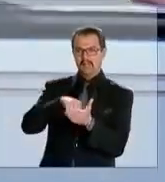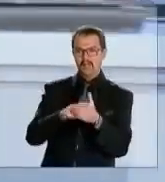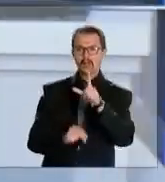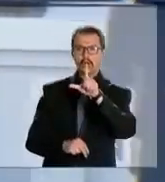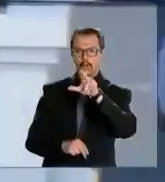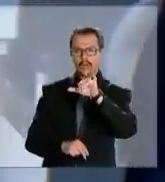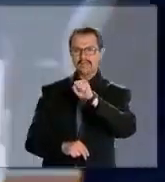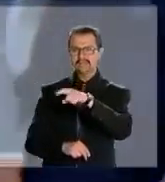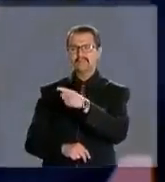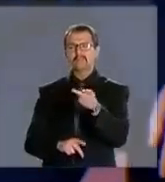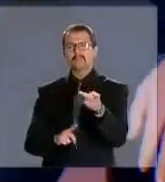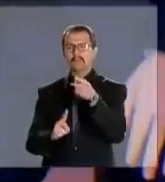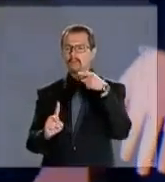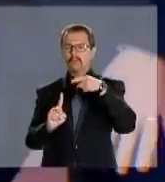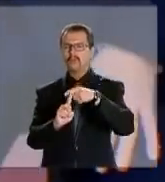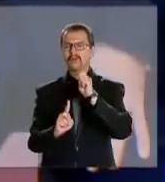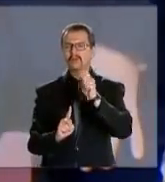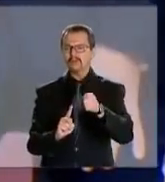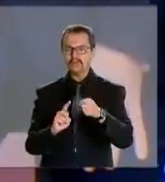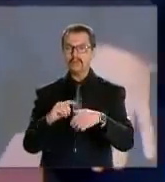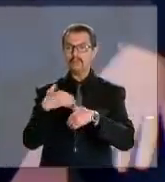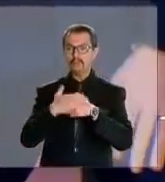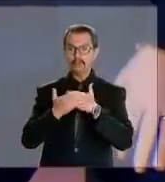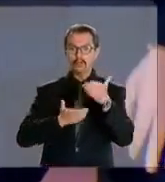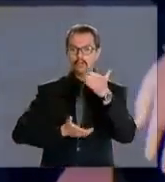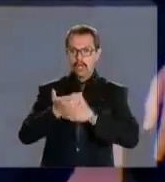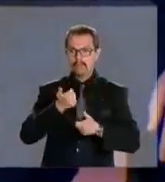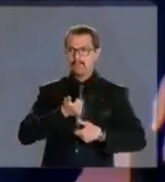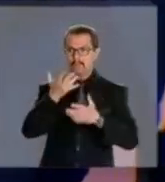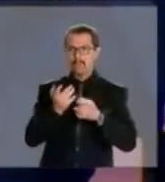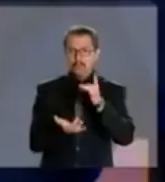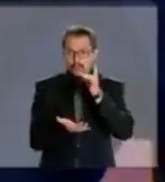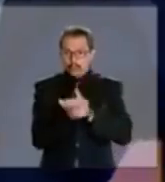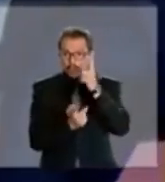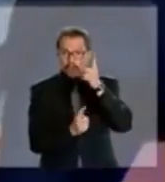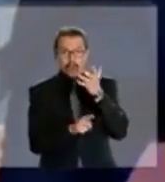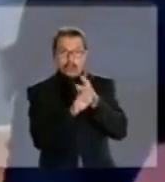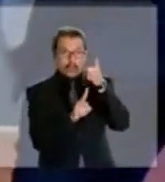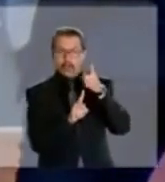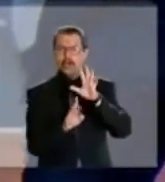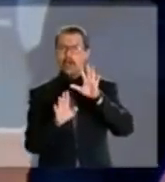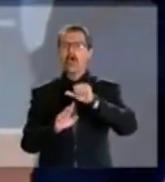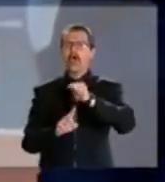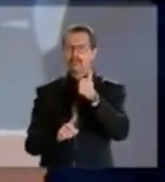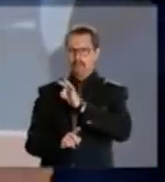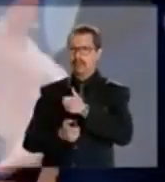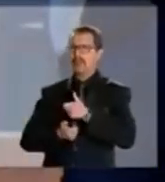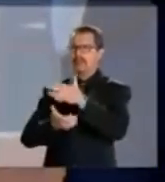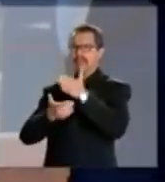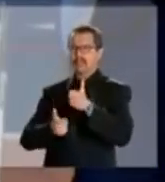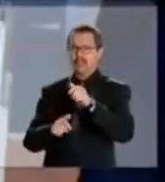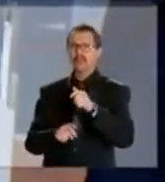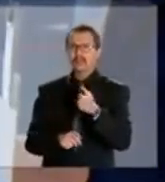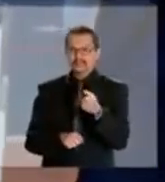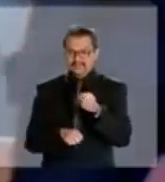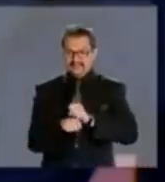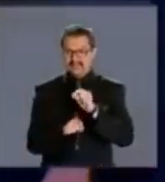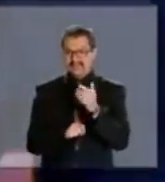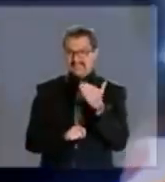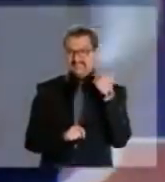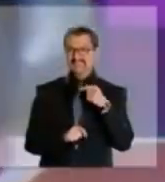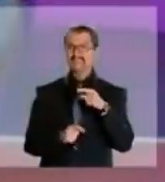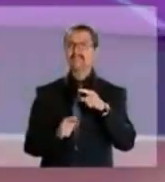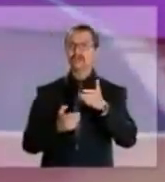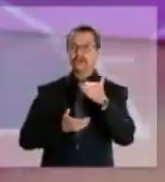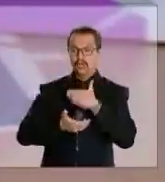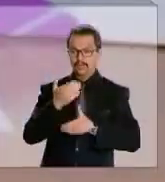diversificar nuestro comercio y les tengo una muy buena noticia hace apenas unas semanas se firmó un acuerdo comercial muy grande que nos permite